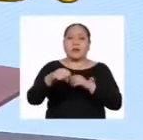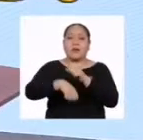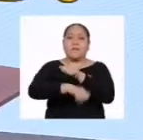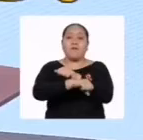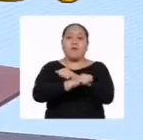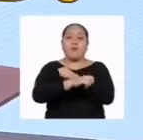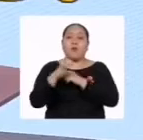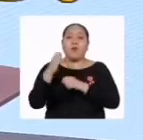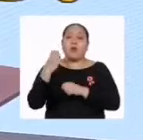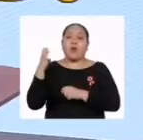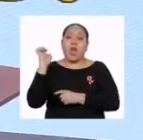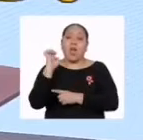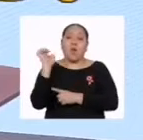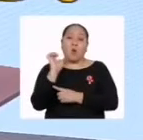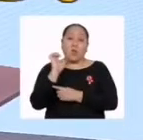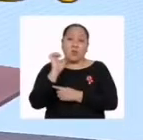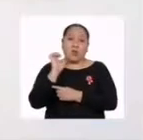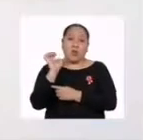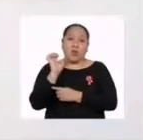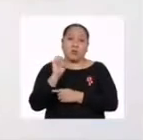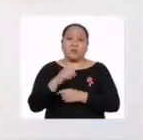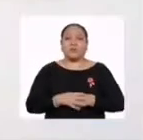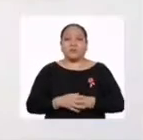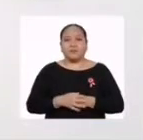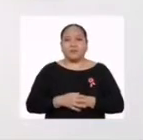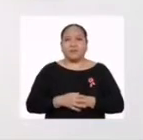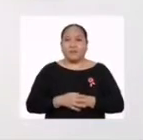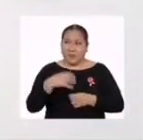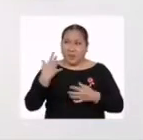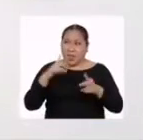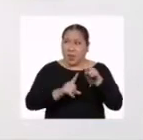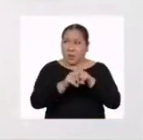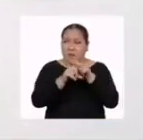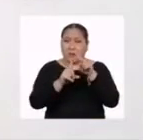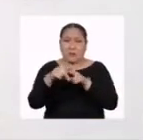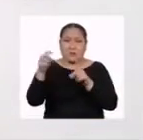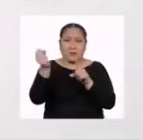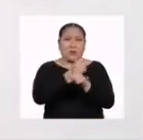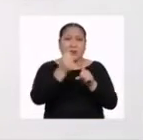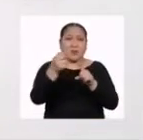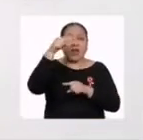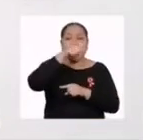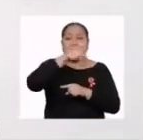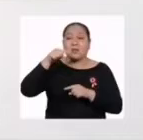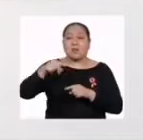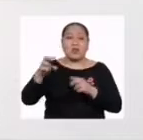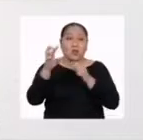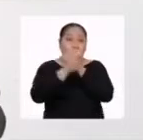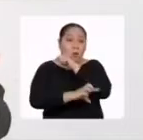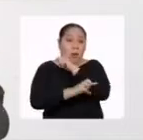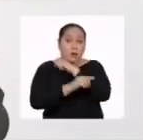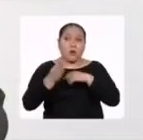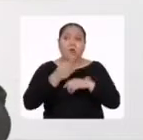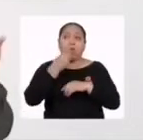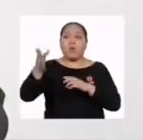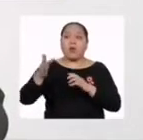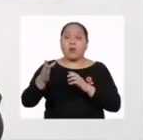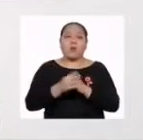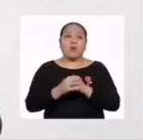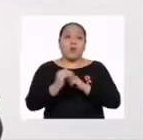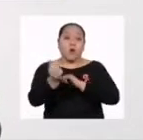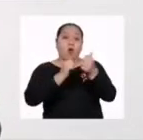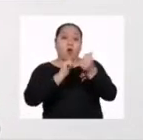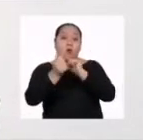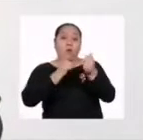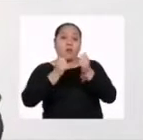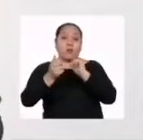pena! Ya existía esa violencia en esos años. Así es, y si algunos de esos países fueron a mundiales y nosotros no en las